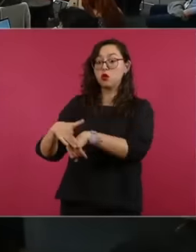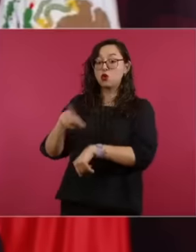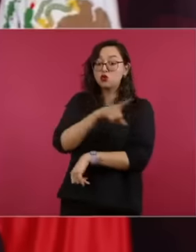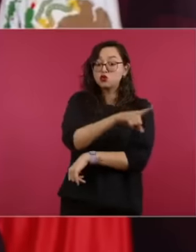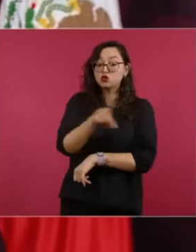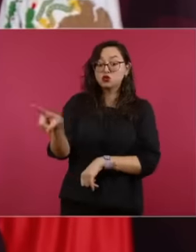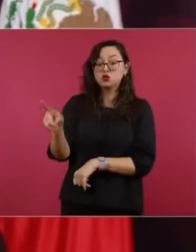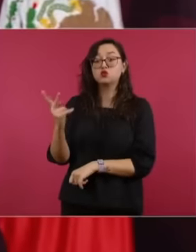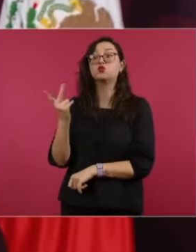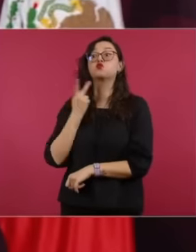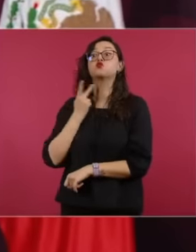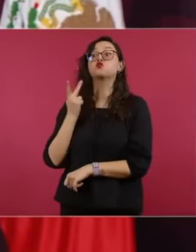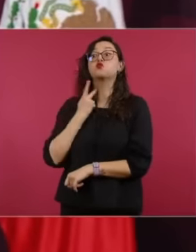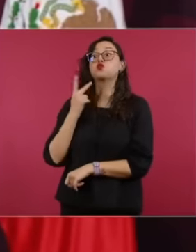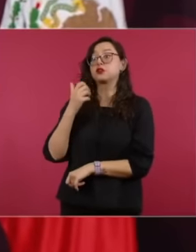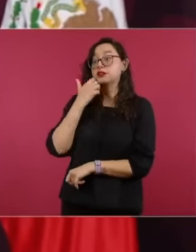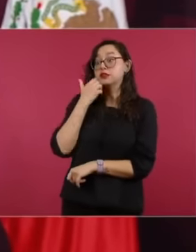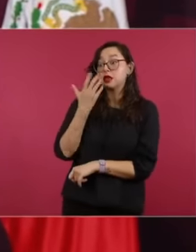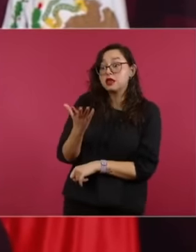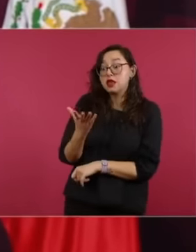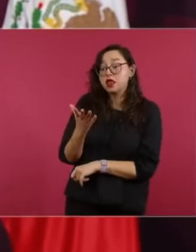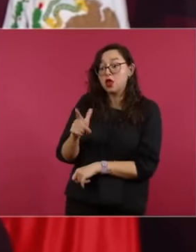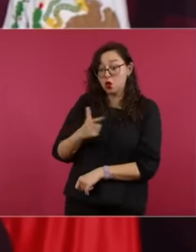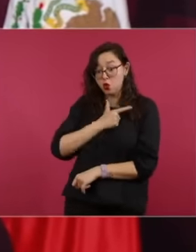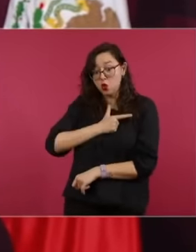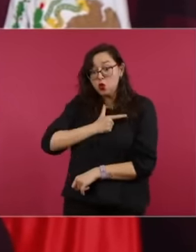¿Les gusta este noble oficio?